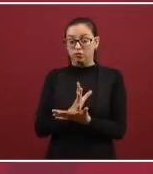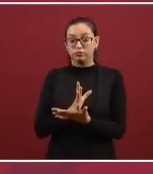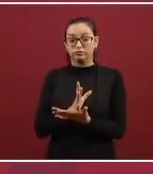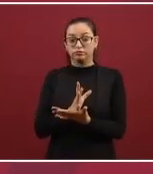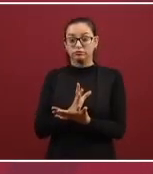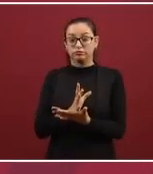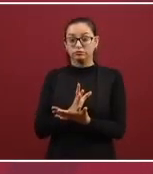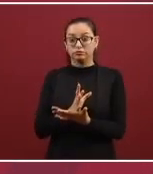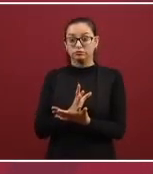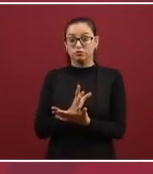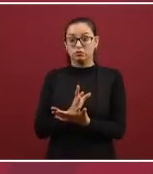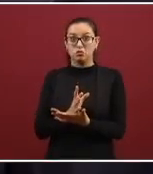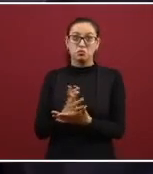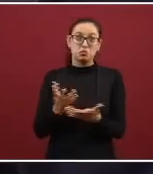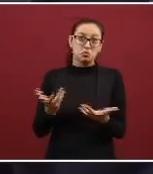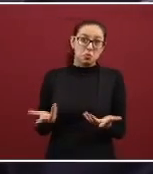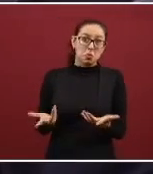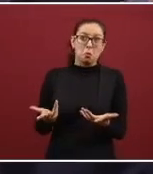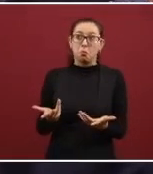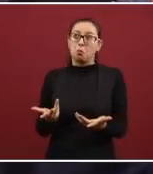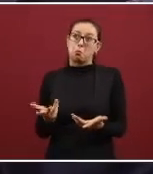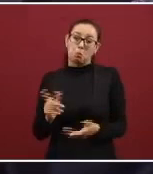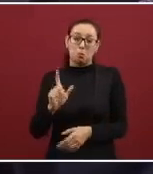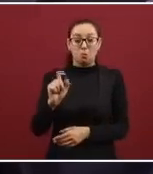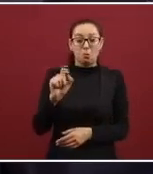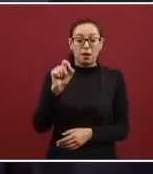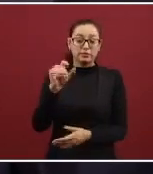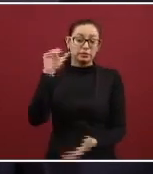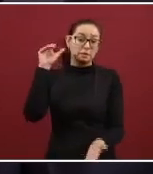ha habido una producción de 20 mil barriles.